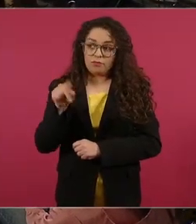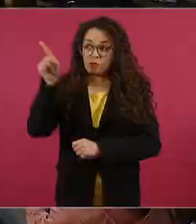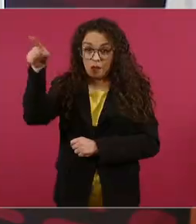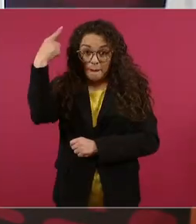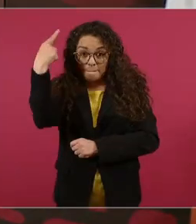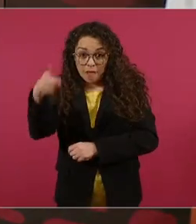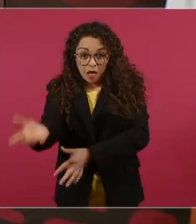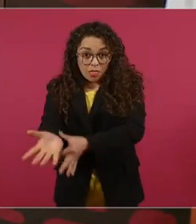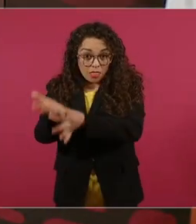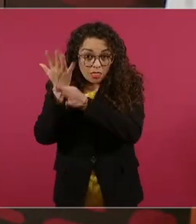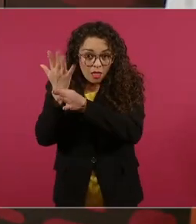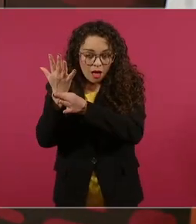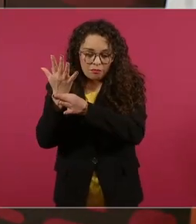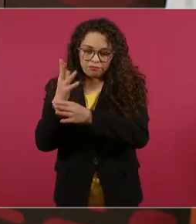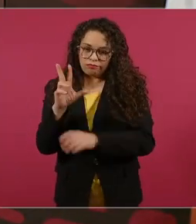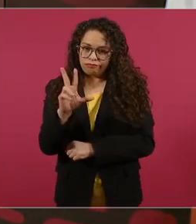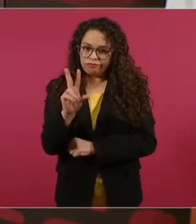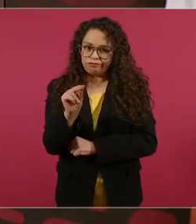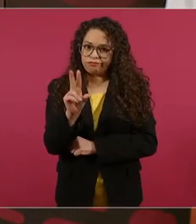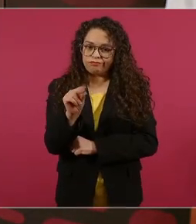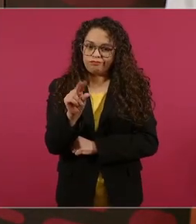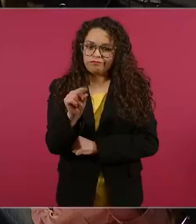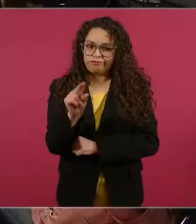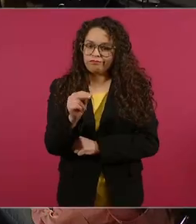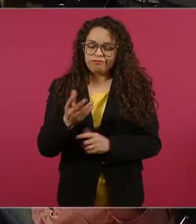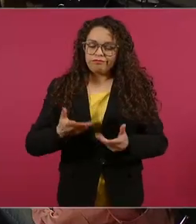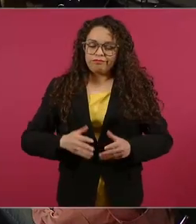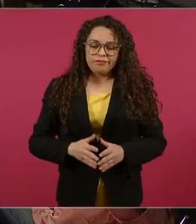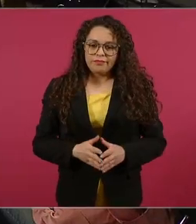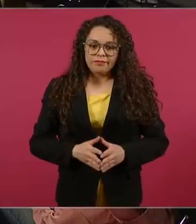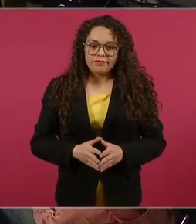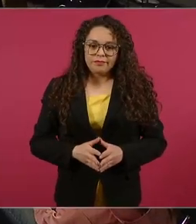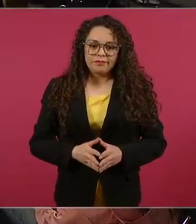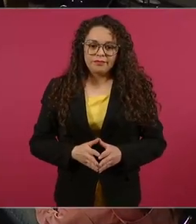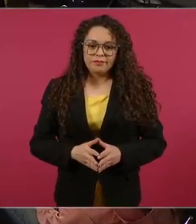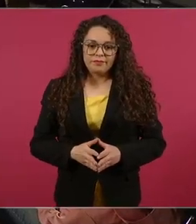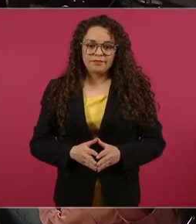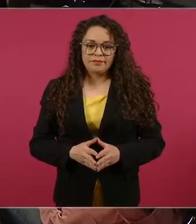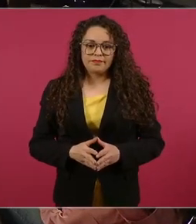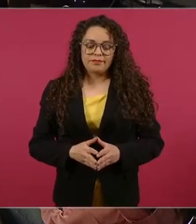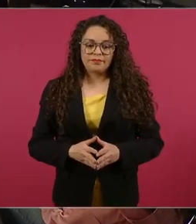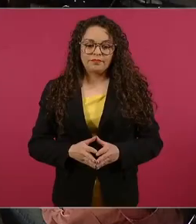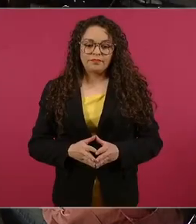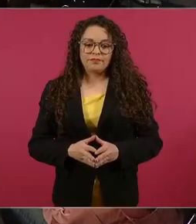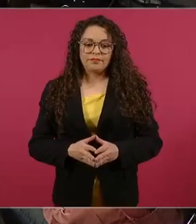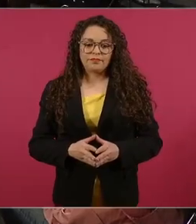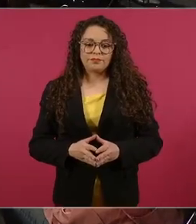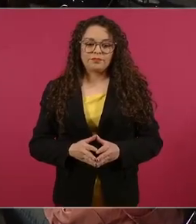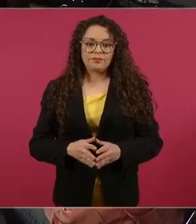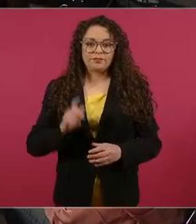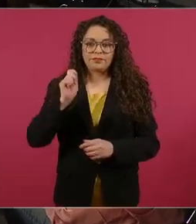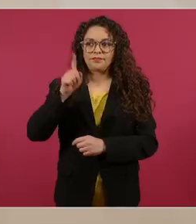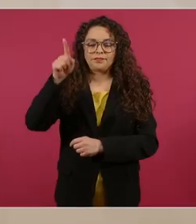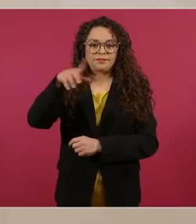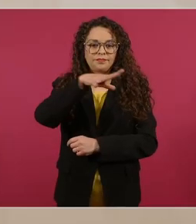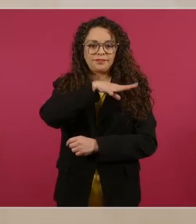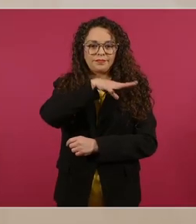mandado a hacer el reportaje. Yo les decía que cuando lo del general Cienfuegos,